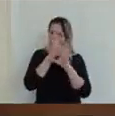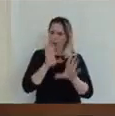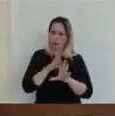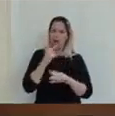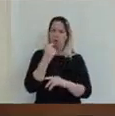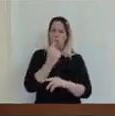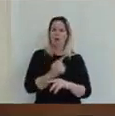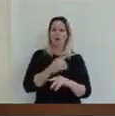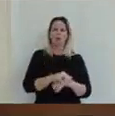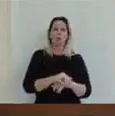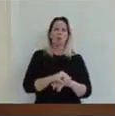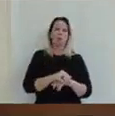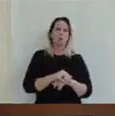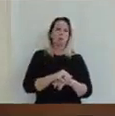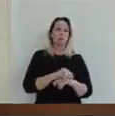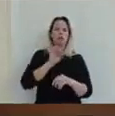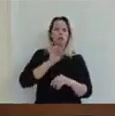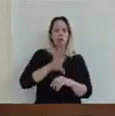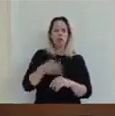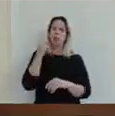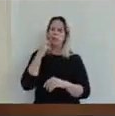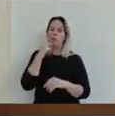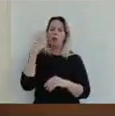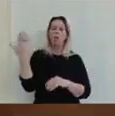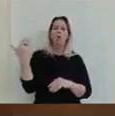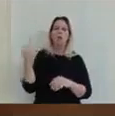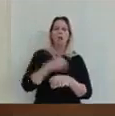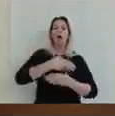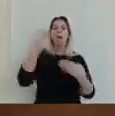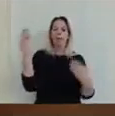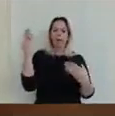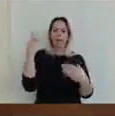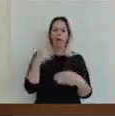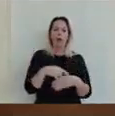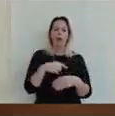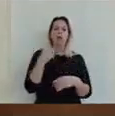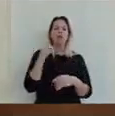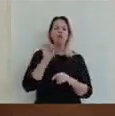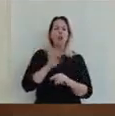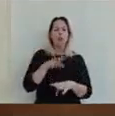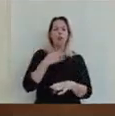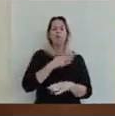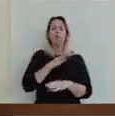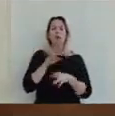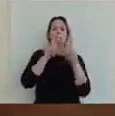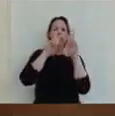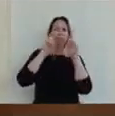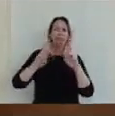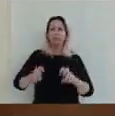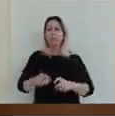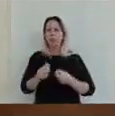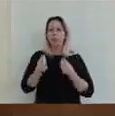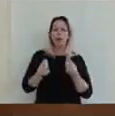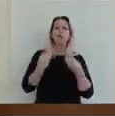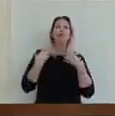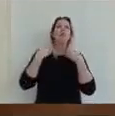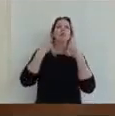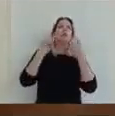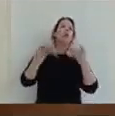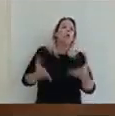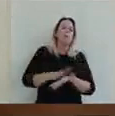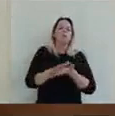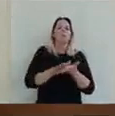el Ejecutivo Municipal. Nosotros lo único que hicimos es observar el protocolo sanitario que pueden